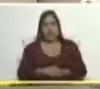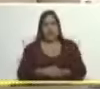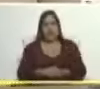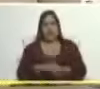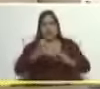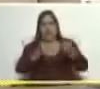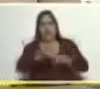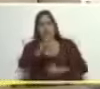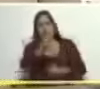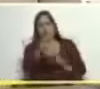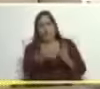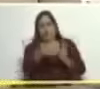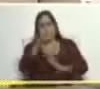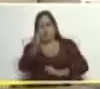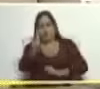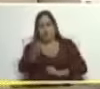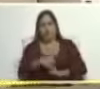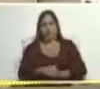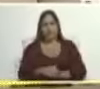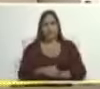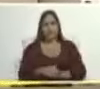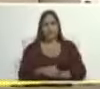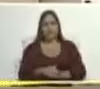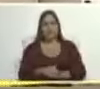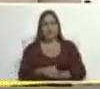comenzó en el 2001